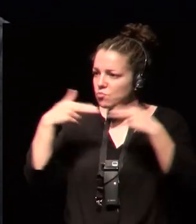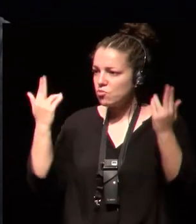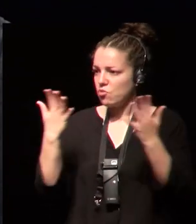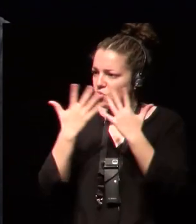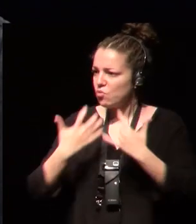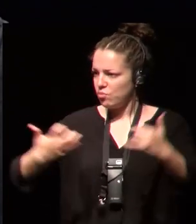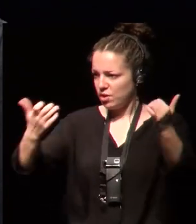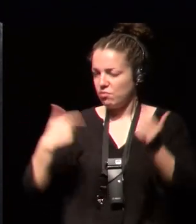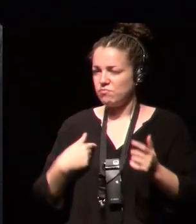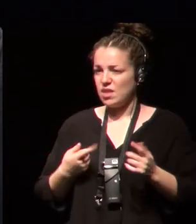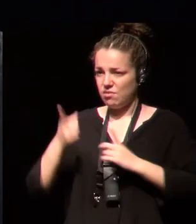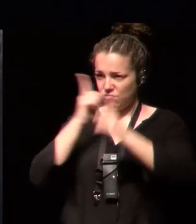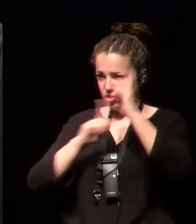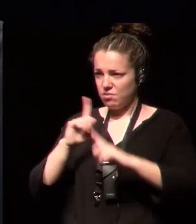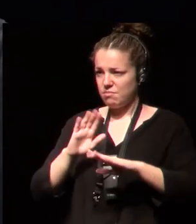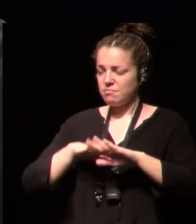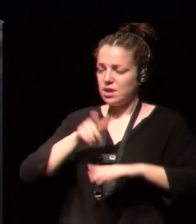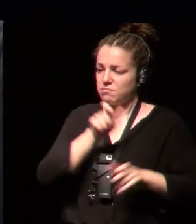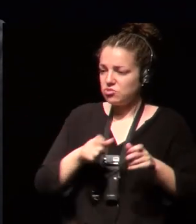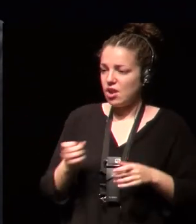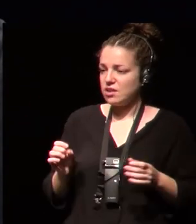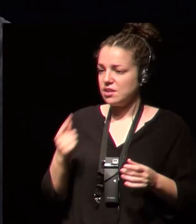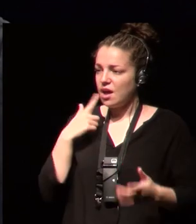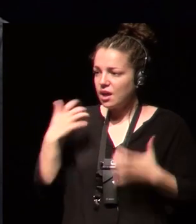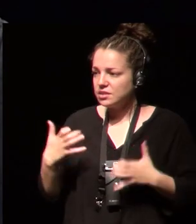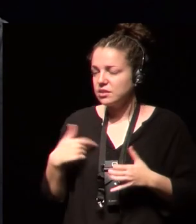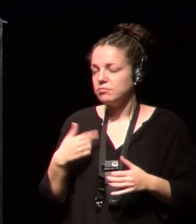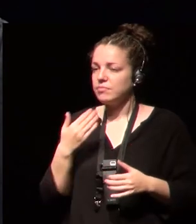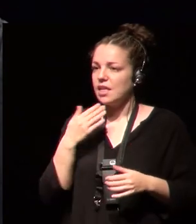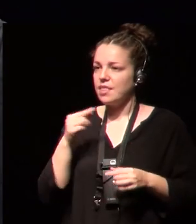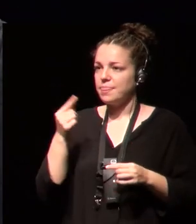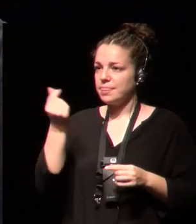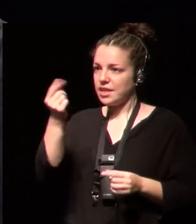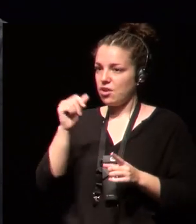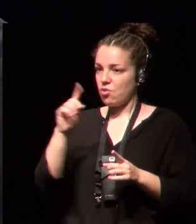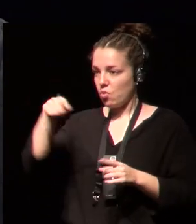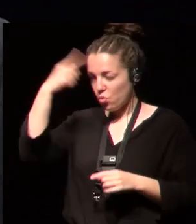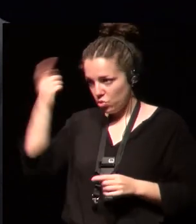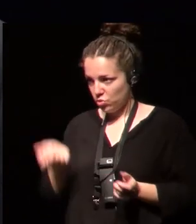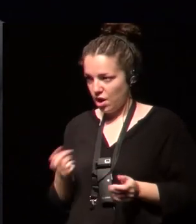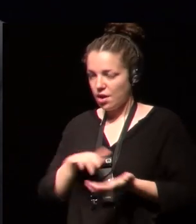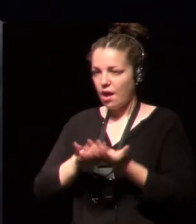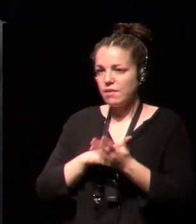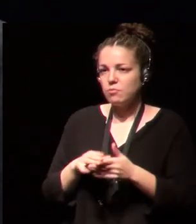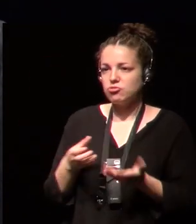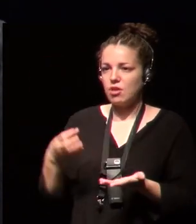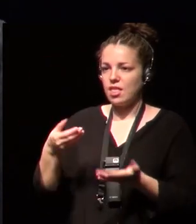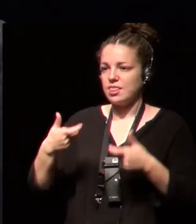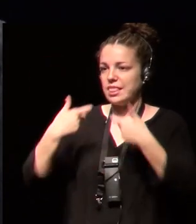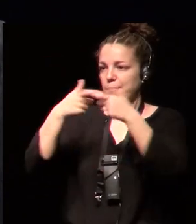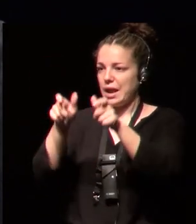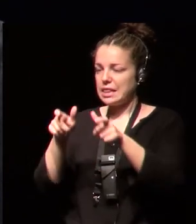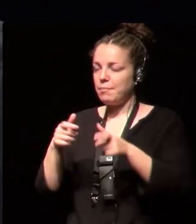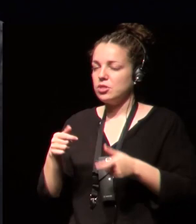dinero cultural y hablamos con el Departamento de Cultura o con la Agencia de Cultura o como lo llamen en cualquier sitio y